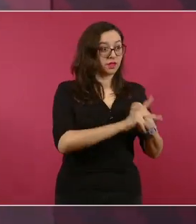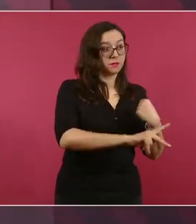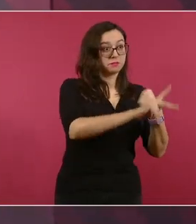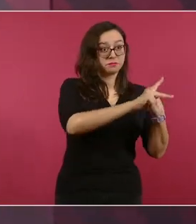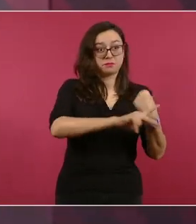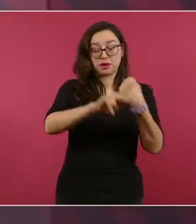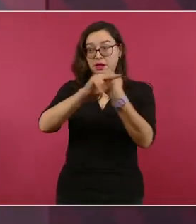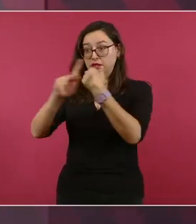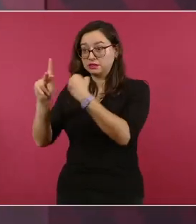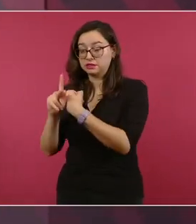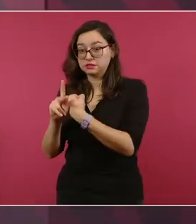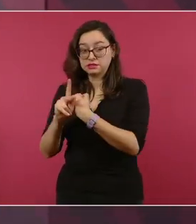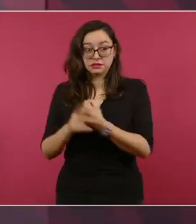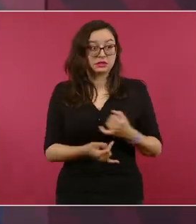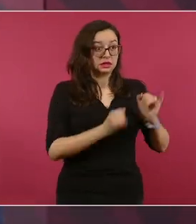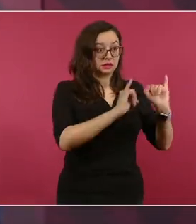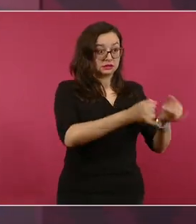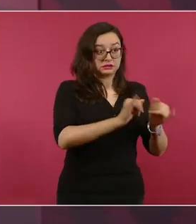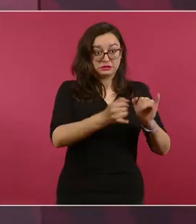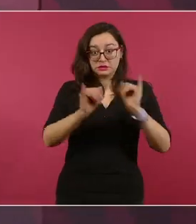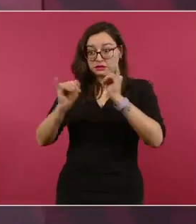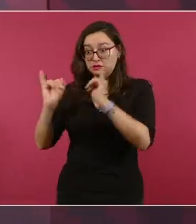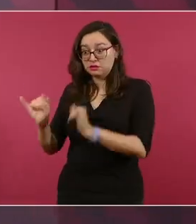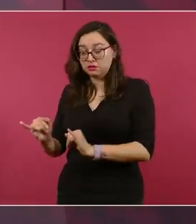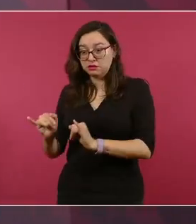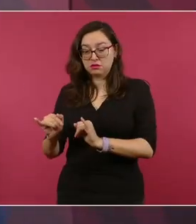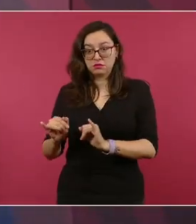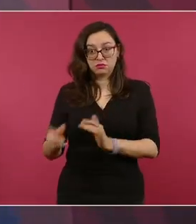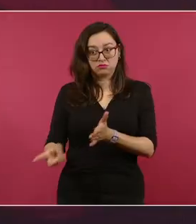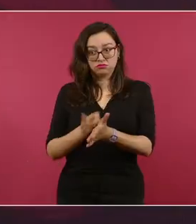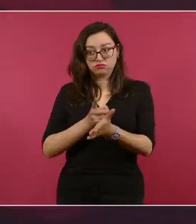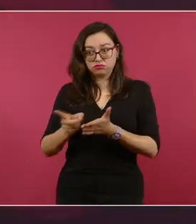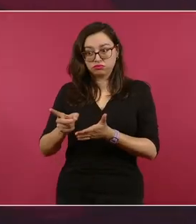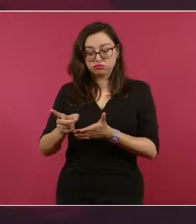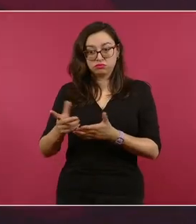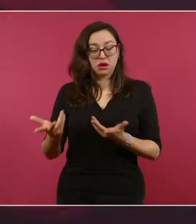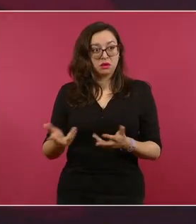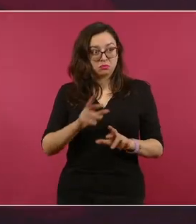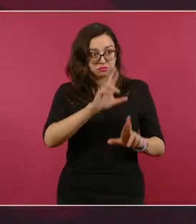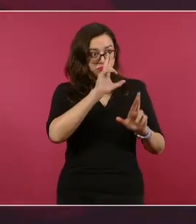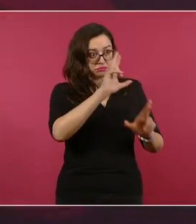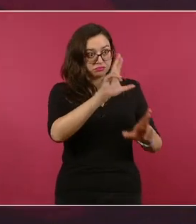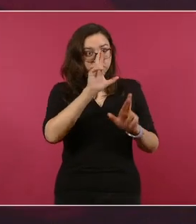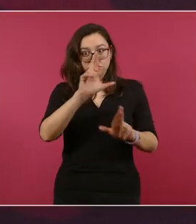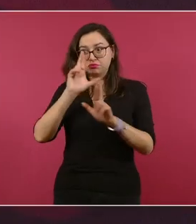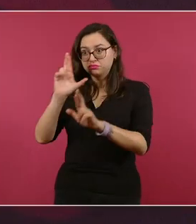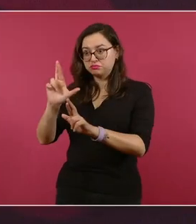naciones, el respeto al derecho ajeno es la paz.